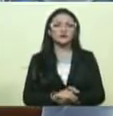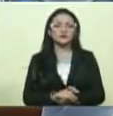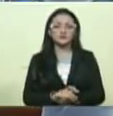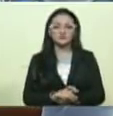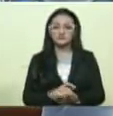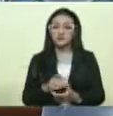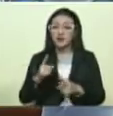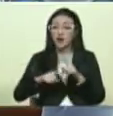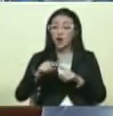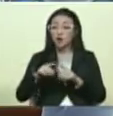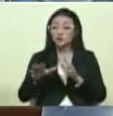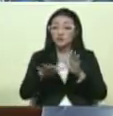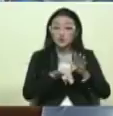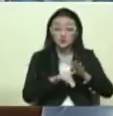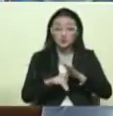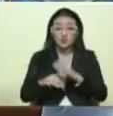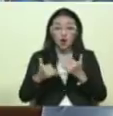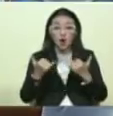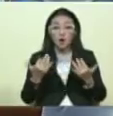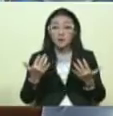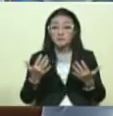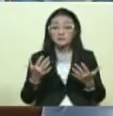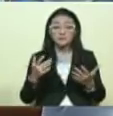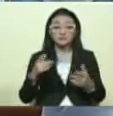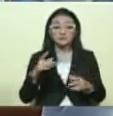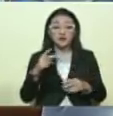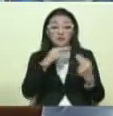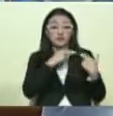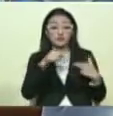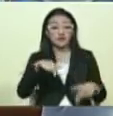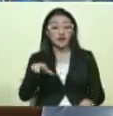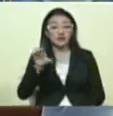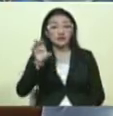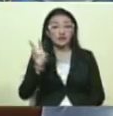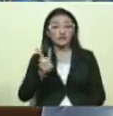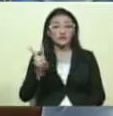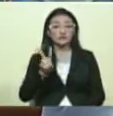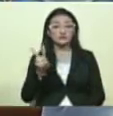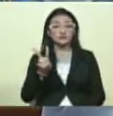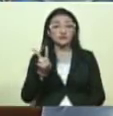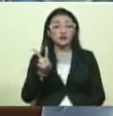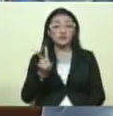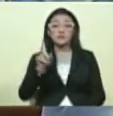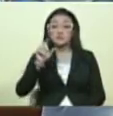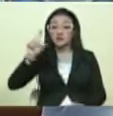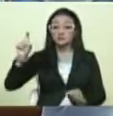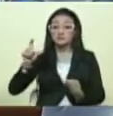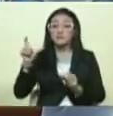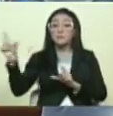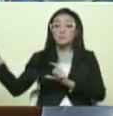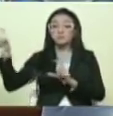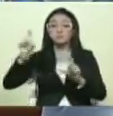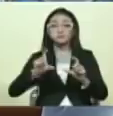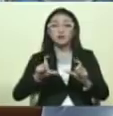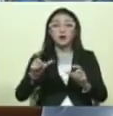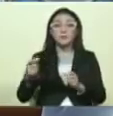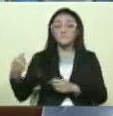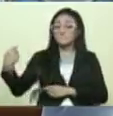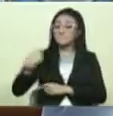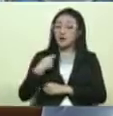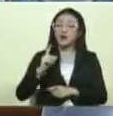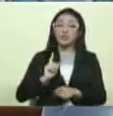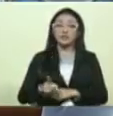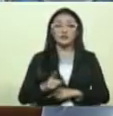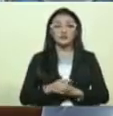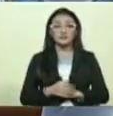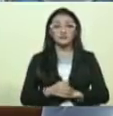de bienes que están hoy en manos del Estado venezolano, pero también repatriación de capitales. Porque